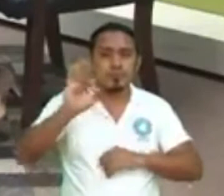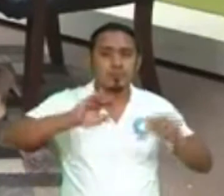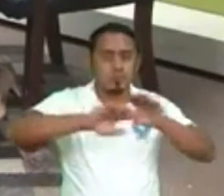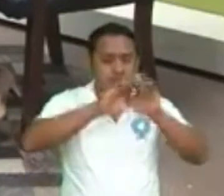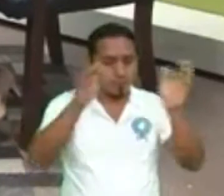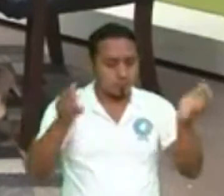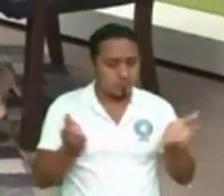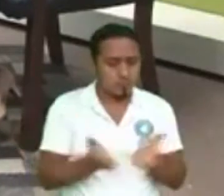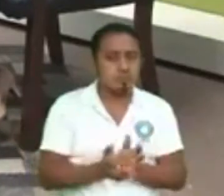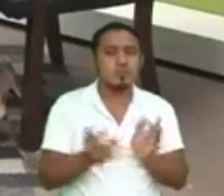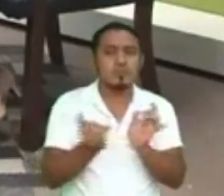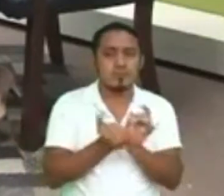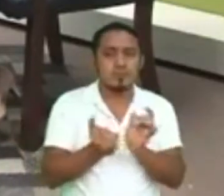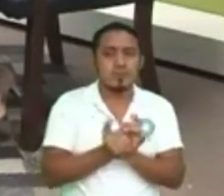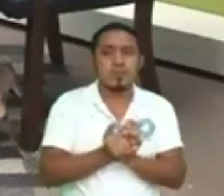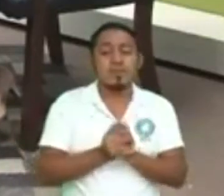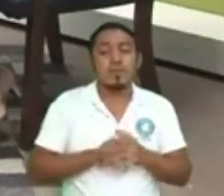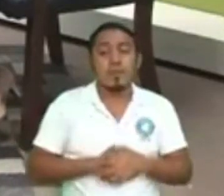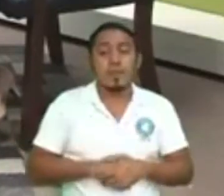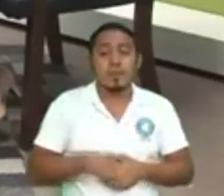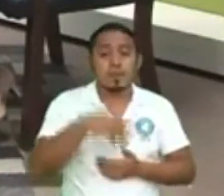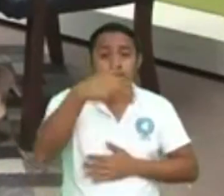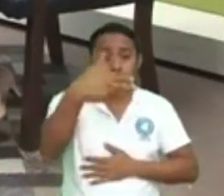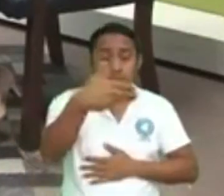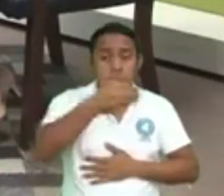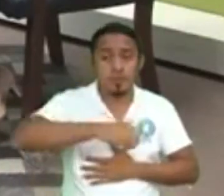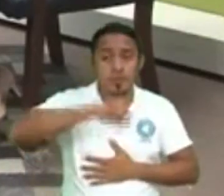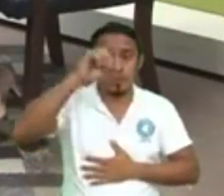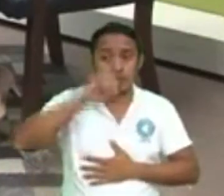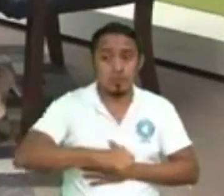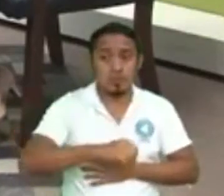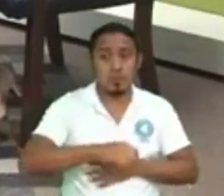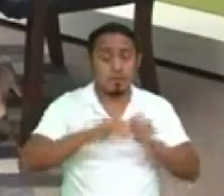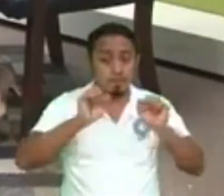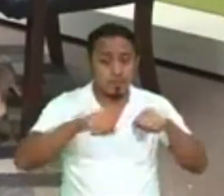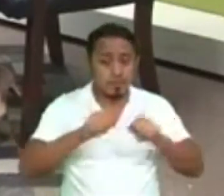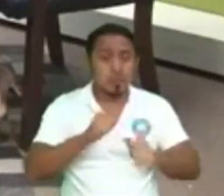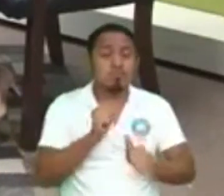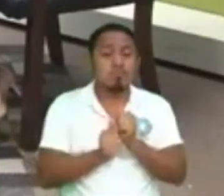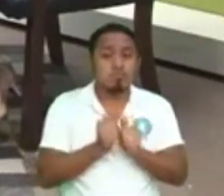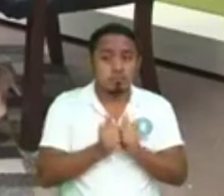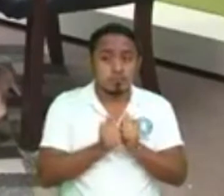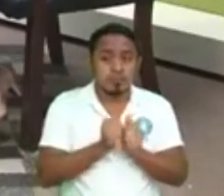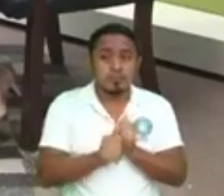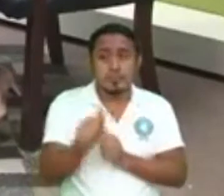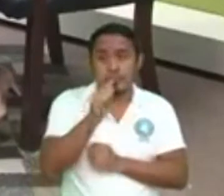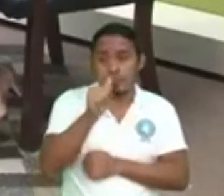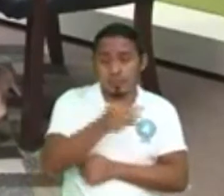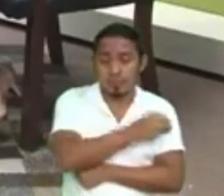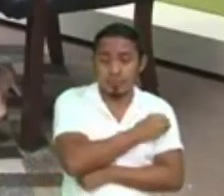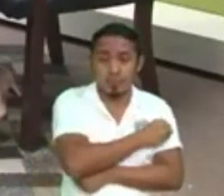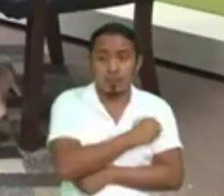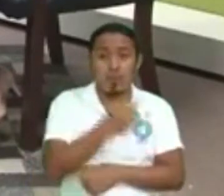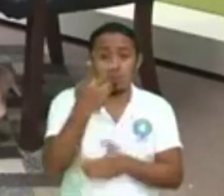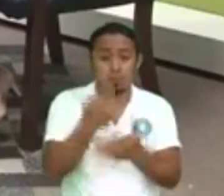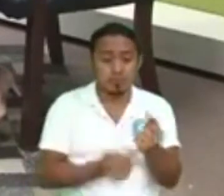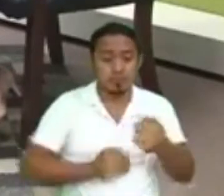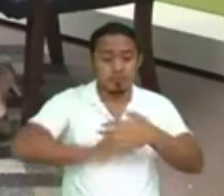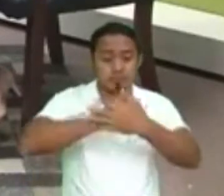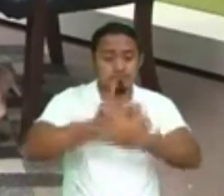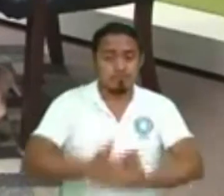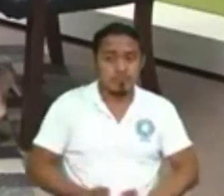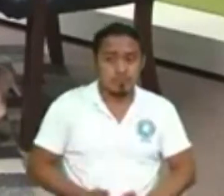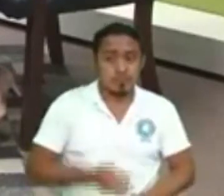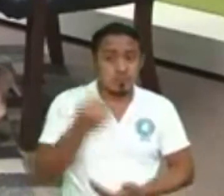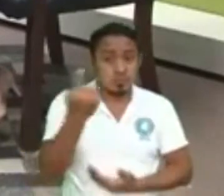también, se habla que un 9% de las embarazadas pueden estar presentando alcoholismo y embarazo a la misma vez. Y no solamente alcoholismo,